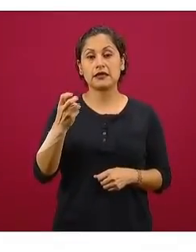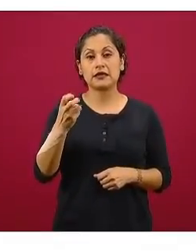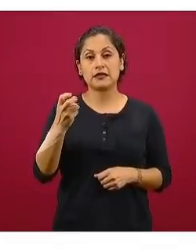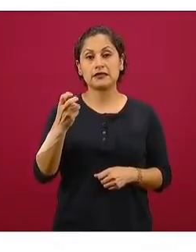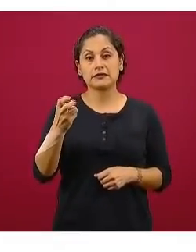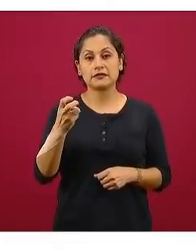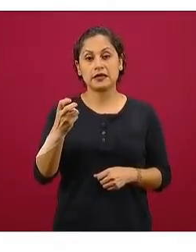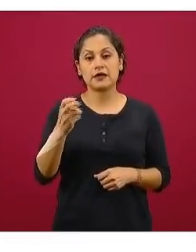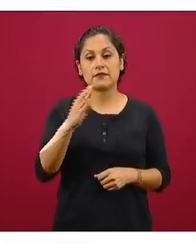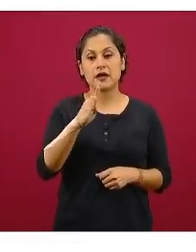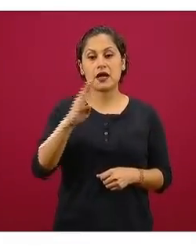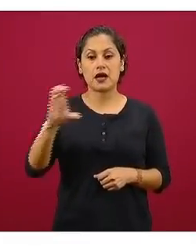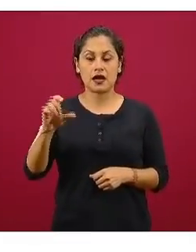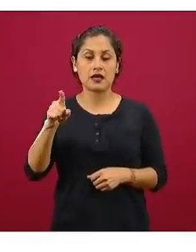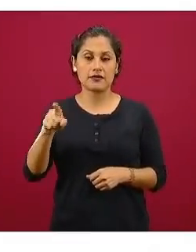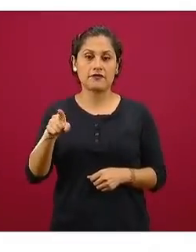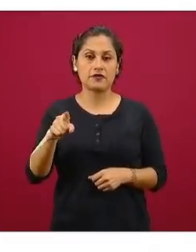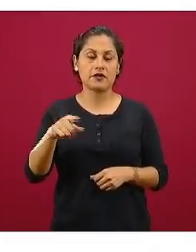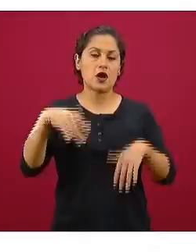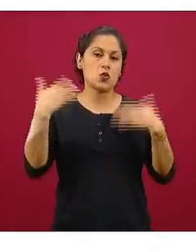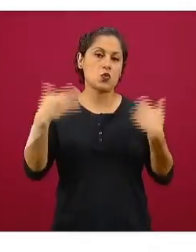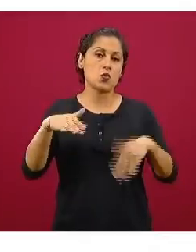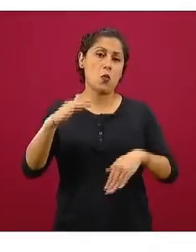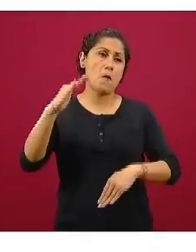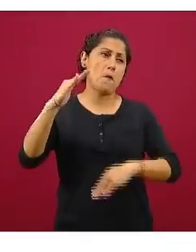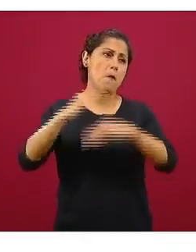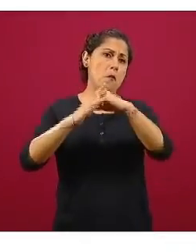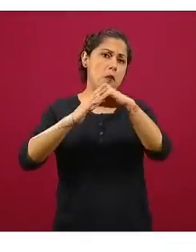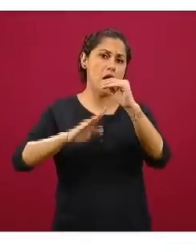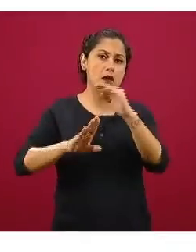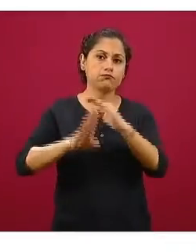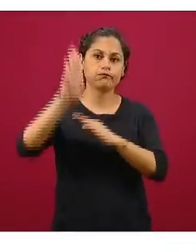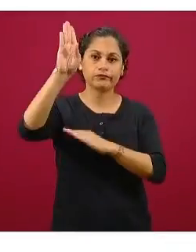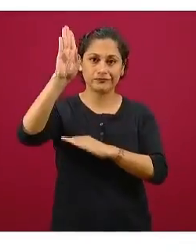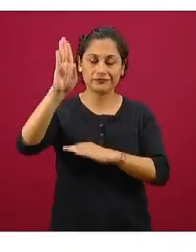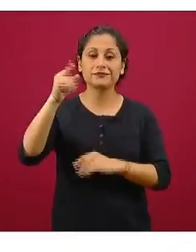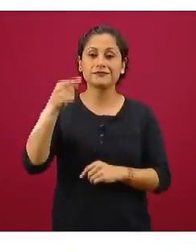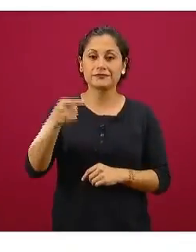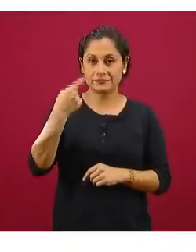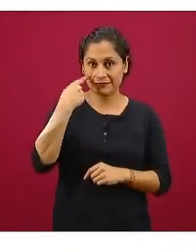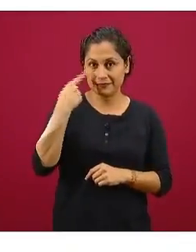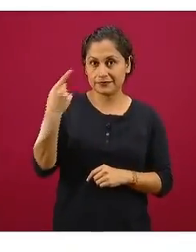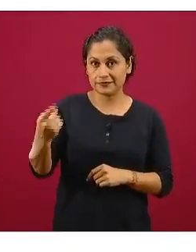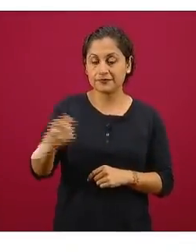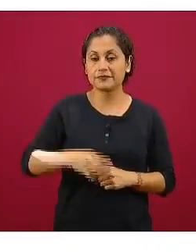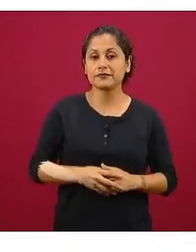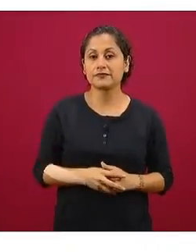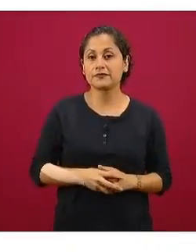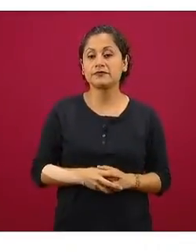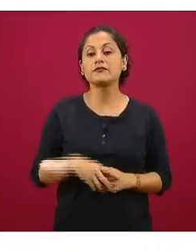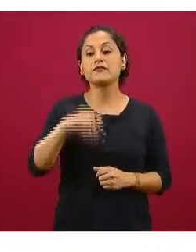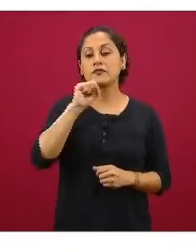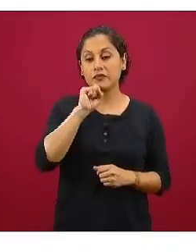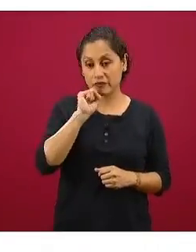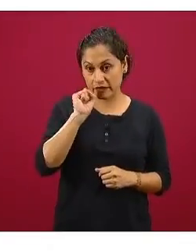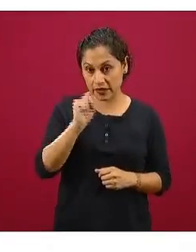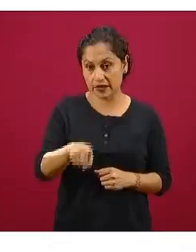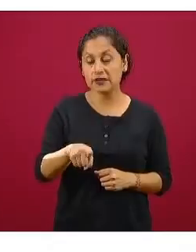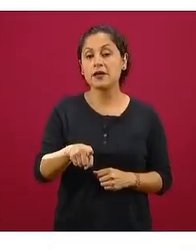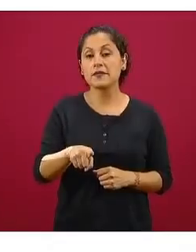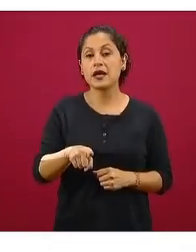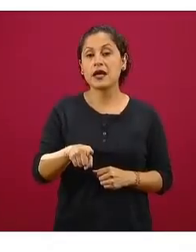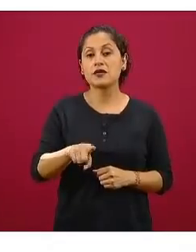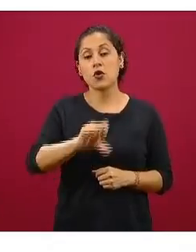Baja California, ha excedido la predicción, pero además vemos el patrón que veremos también en un estado del